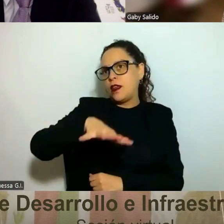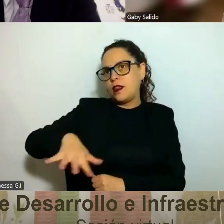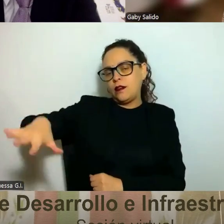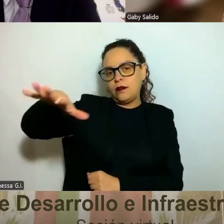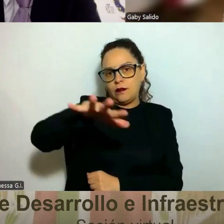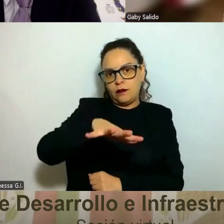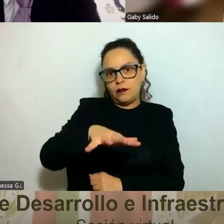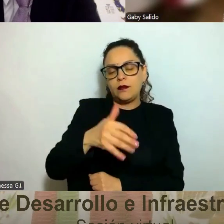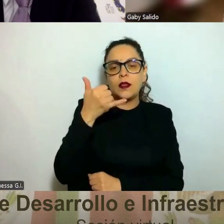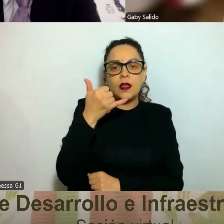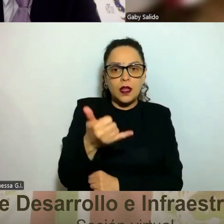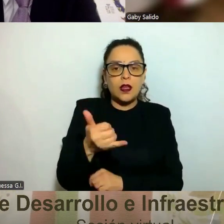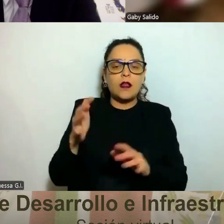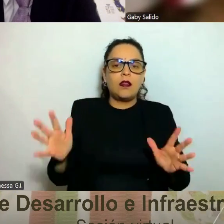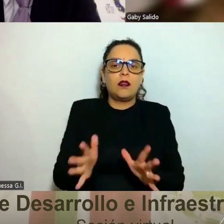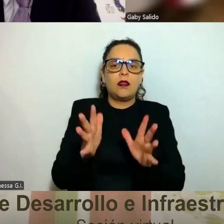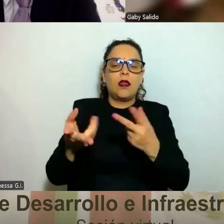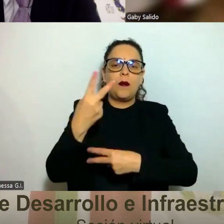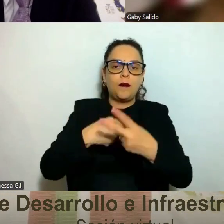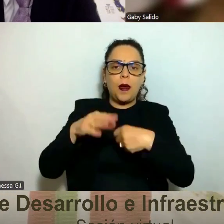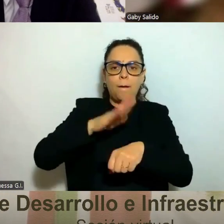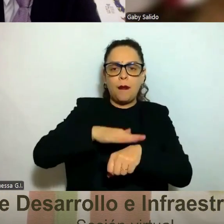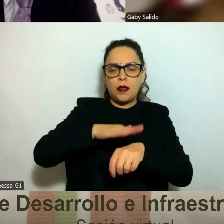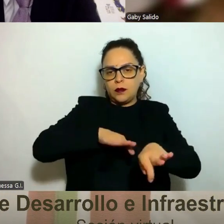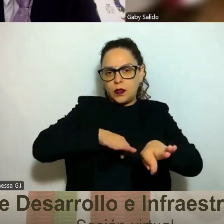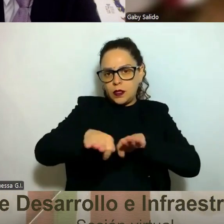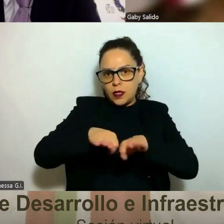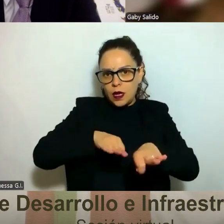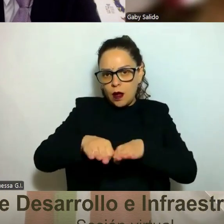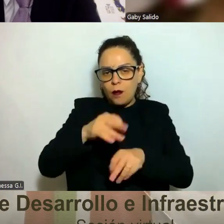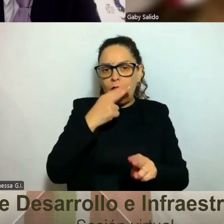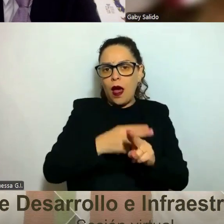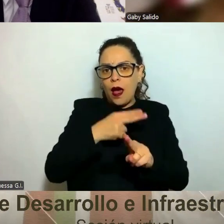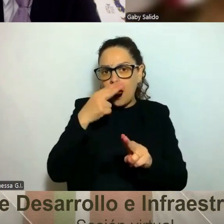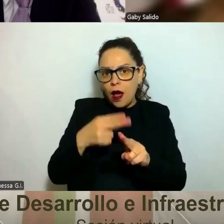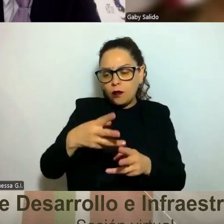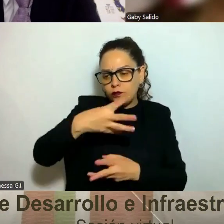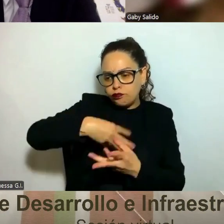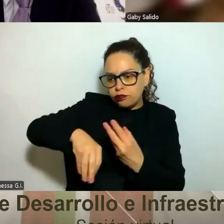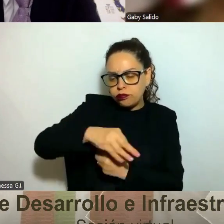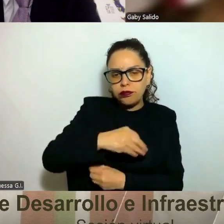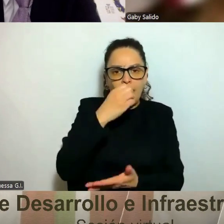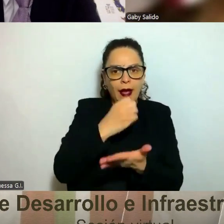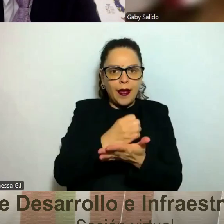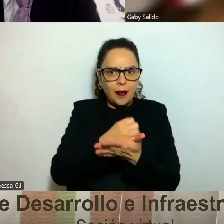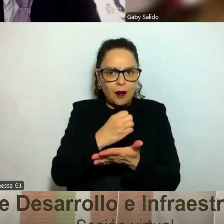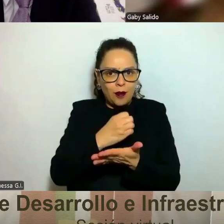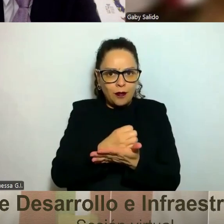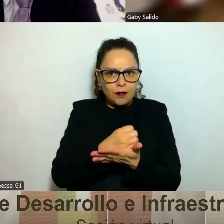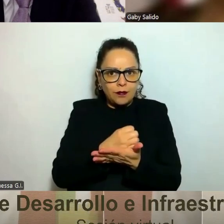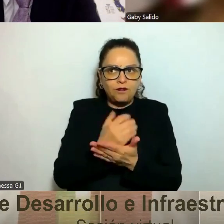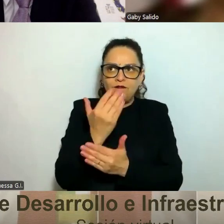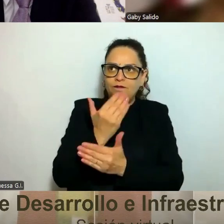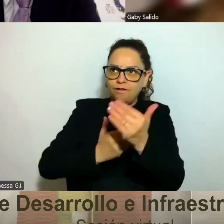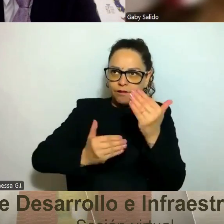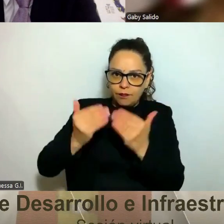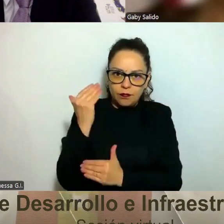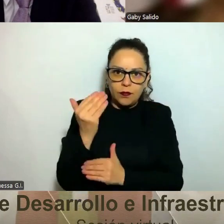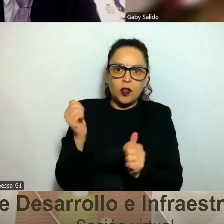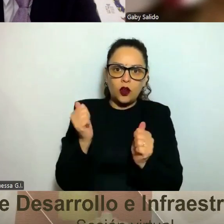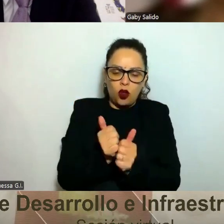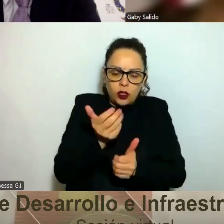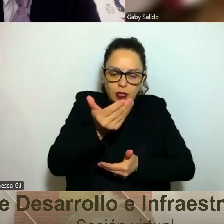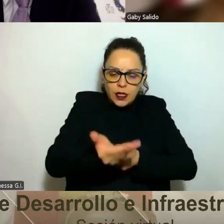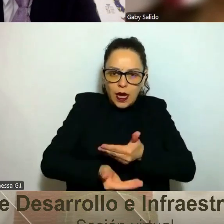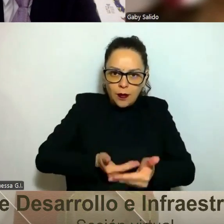de la creación de empleos, precisando además el fomento de las actividades económicas, de manera particular las del sector servicios a través de su